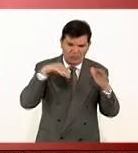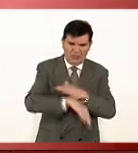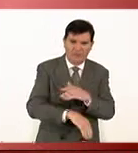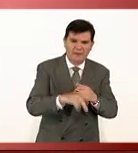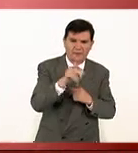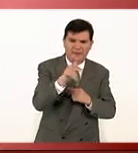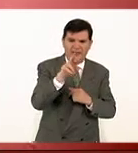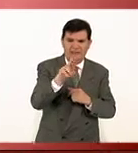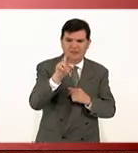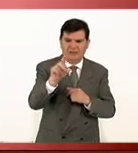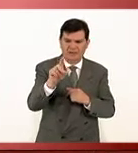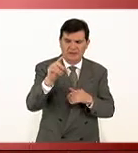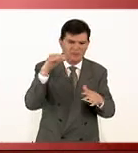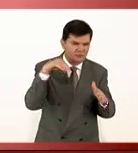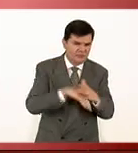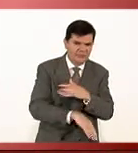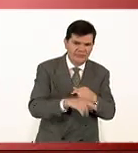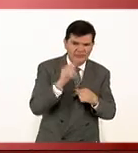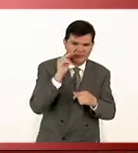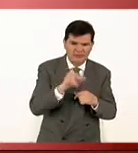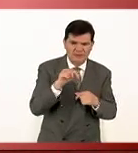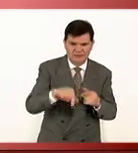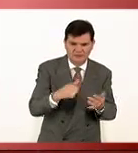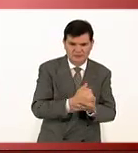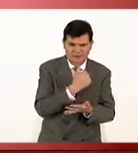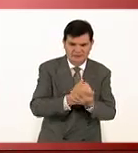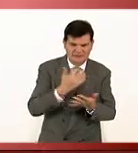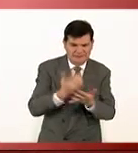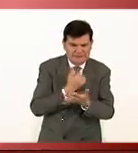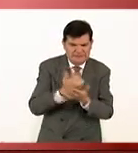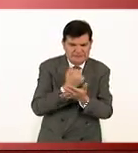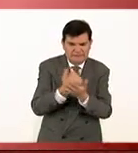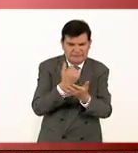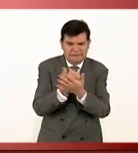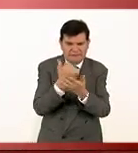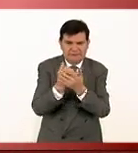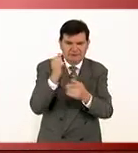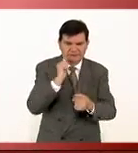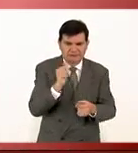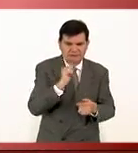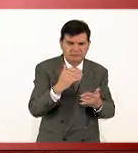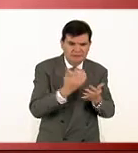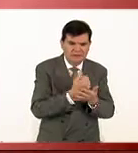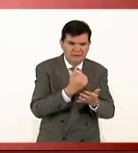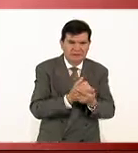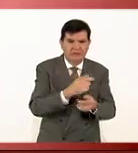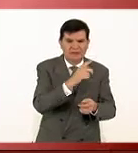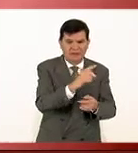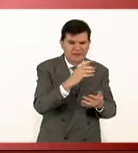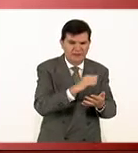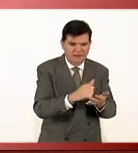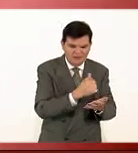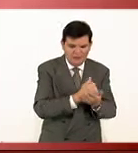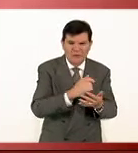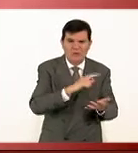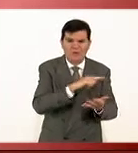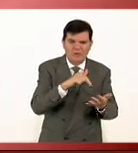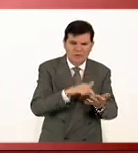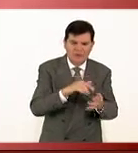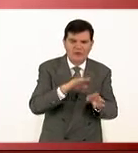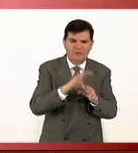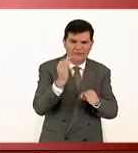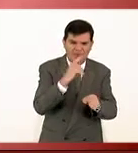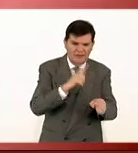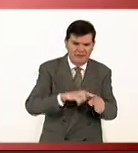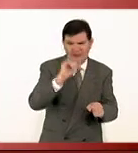PRD. El PRD en esta ciudad solía ganar elecciones tanto de distritos locales como federales,